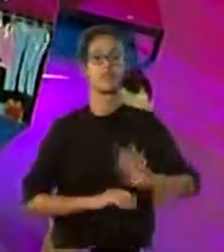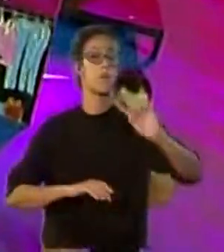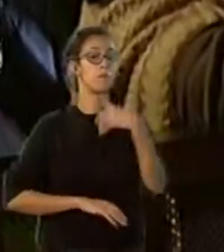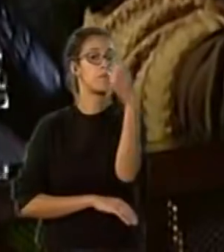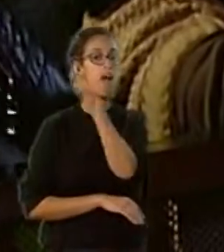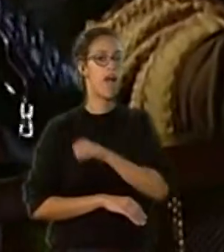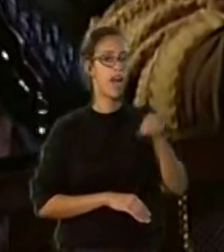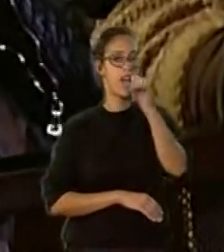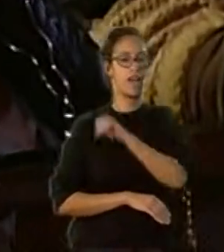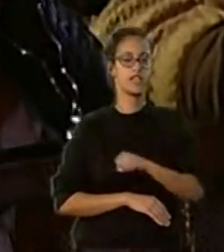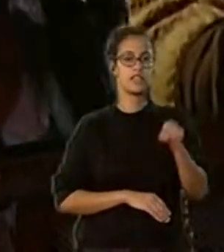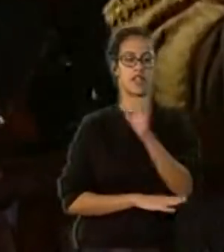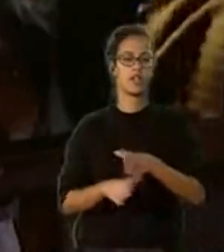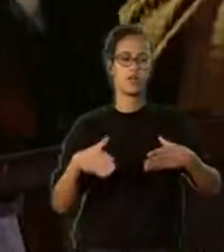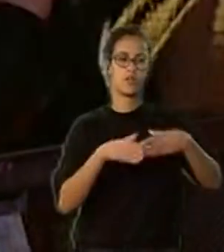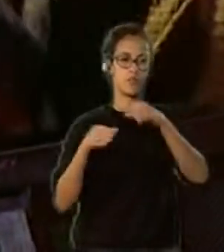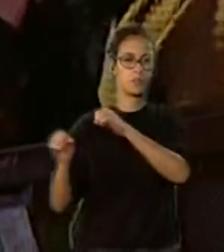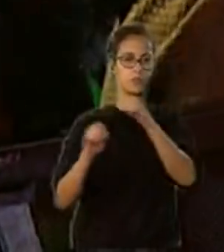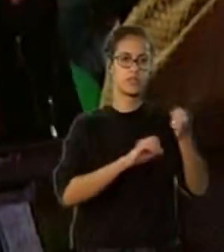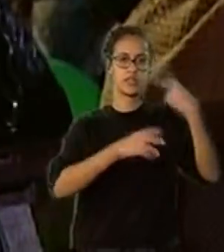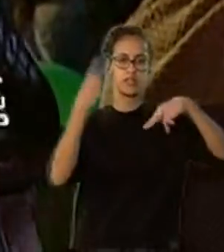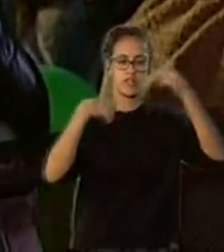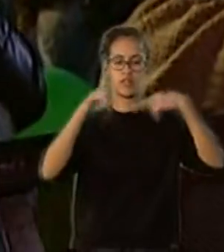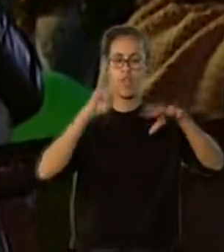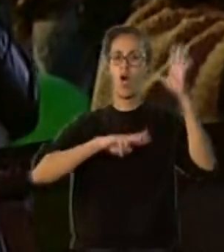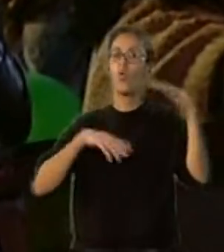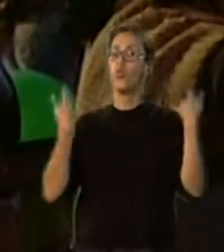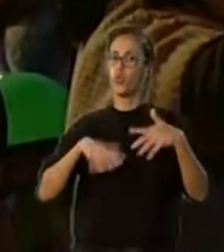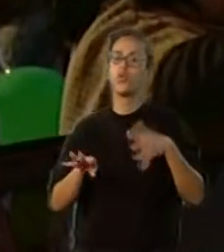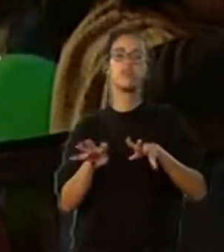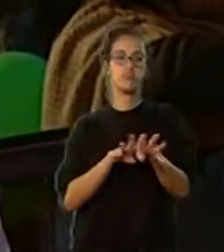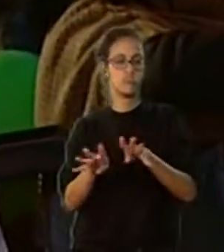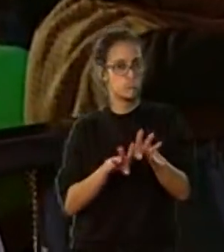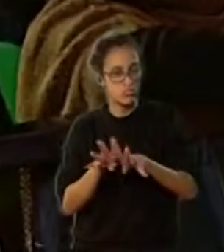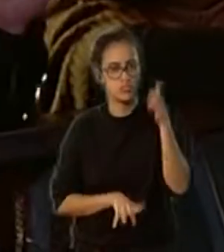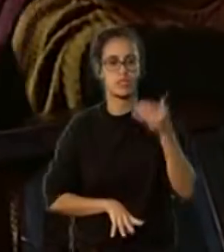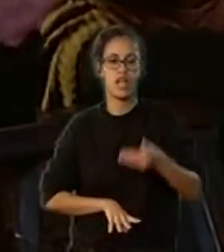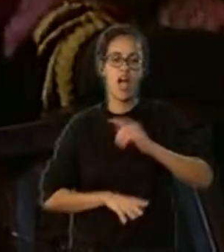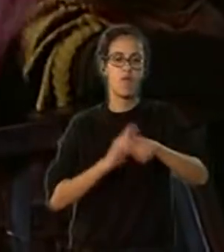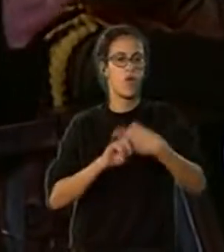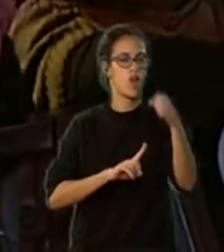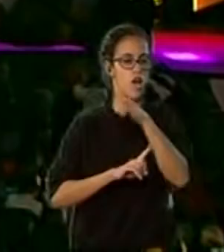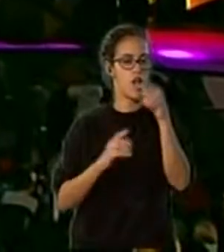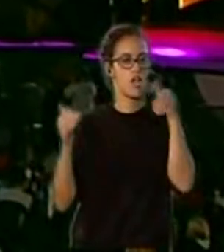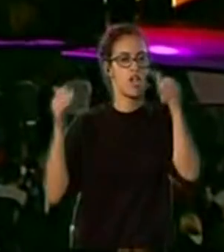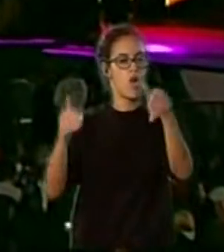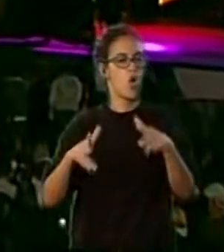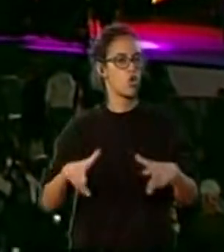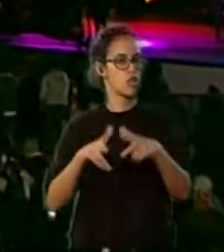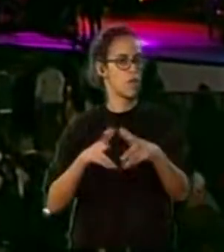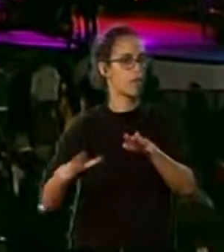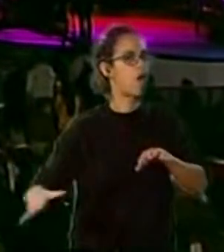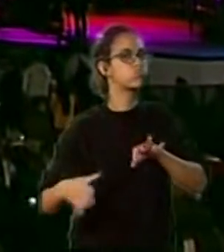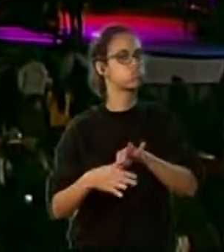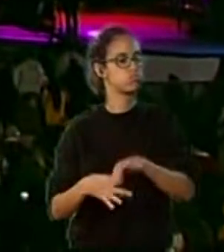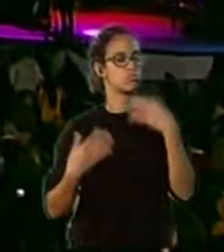Canción de Las Despistadas, que además con una carga de crítica importante y una canción también socialmente muy comprometida.